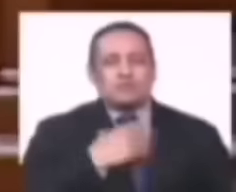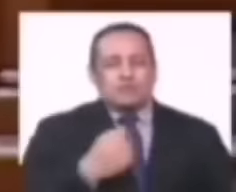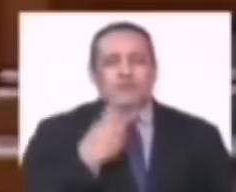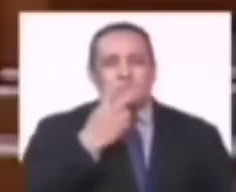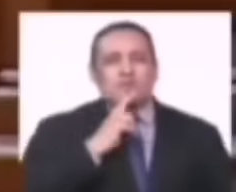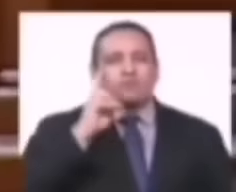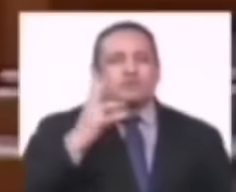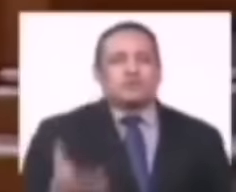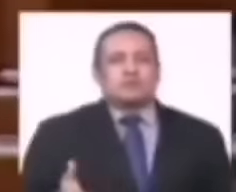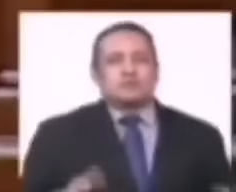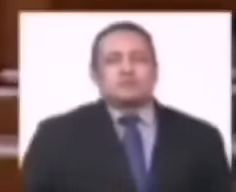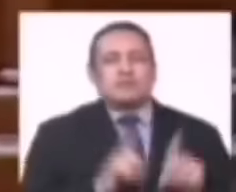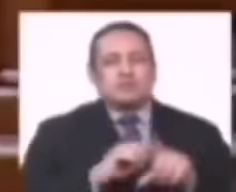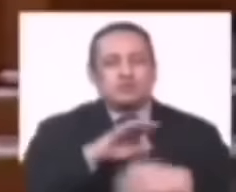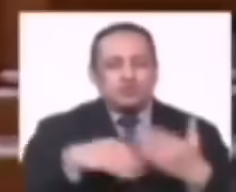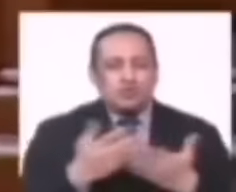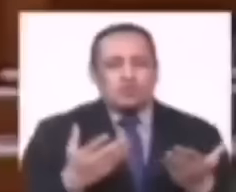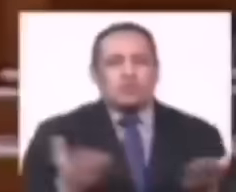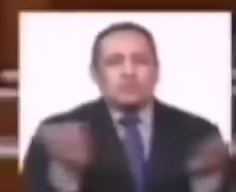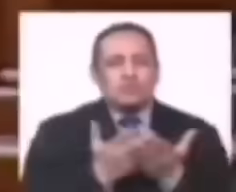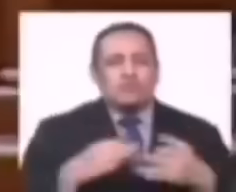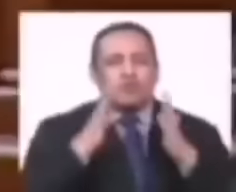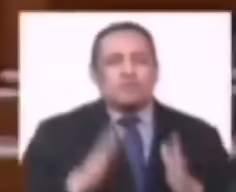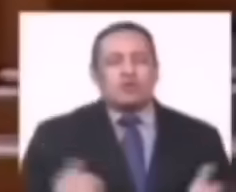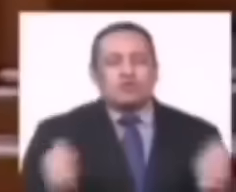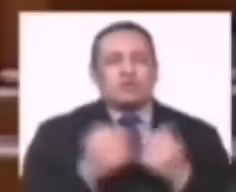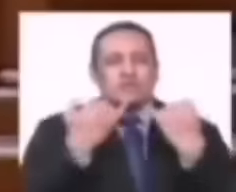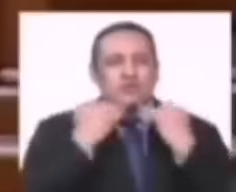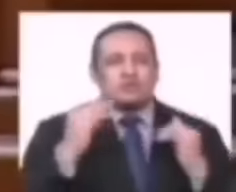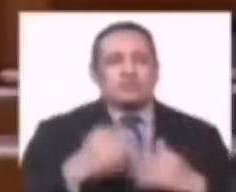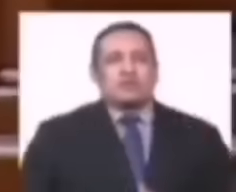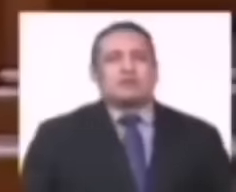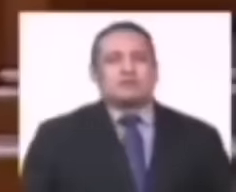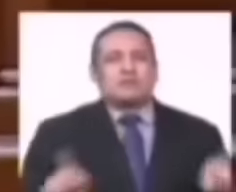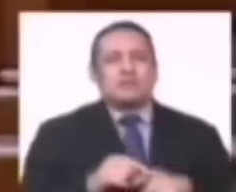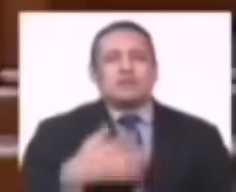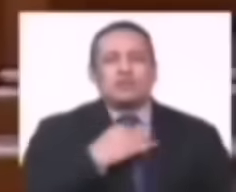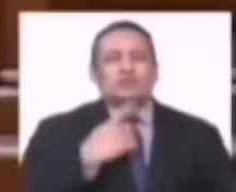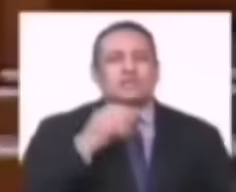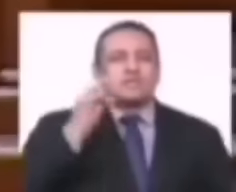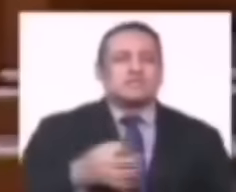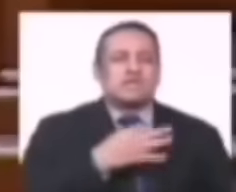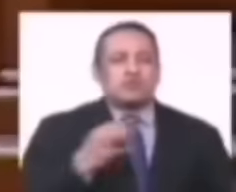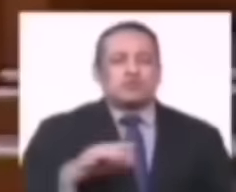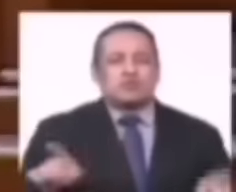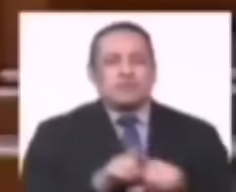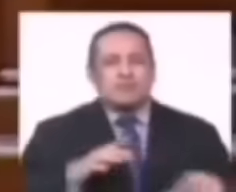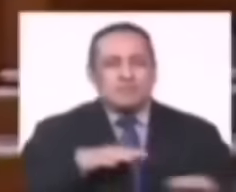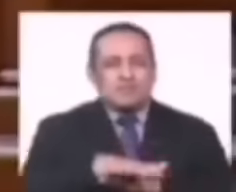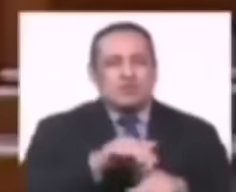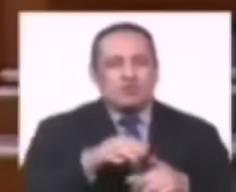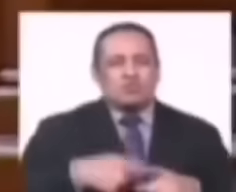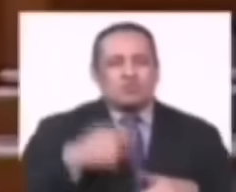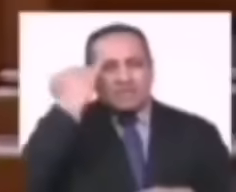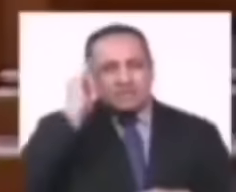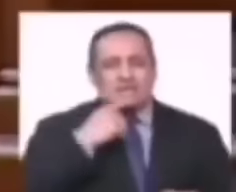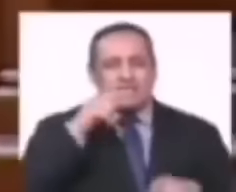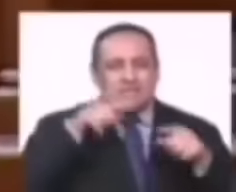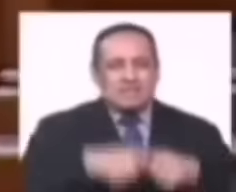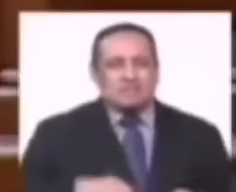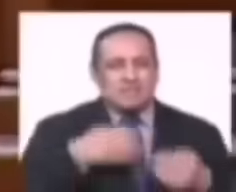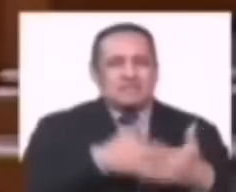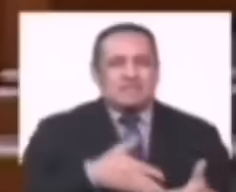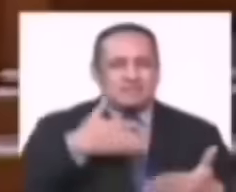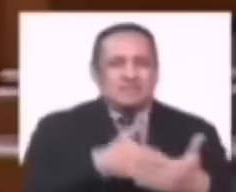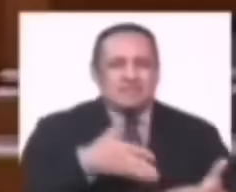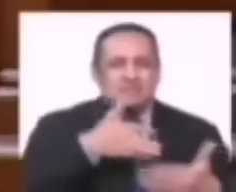profesores, todos nos hemos formado con ese idioma. Les guste o no les guste, han metido una ideología que está ahí metiéndose